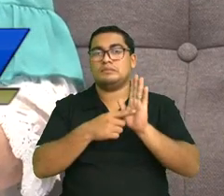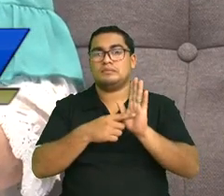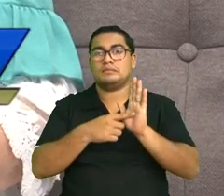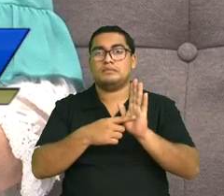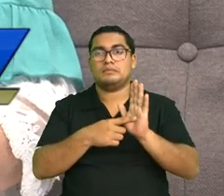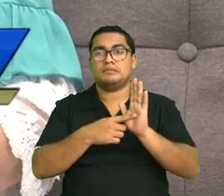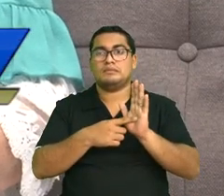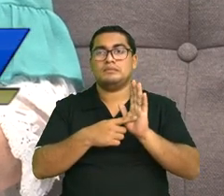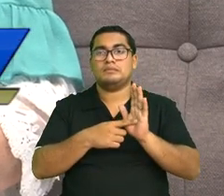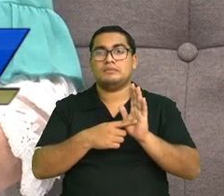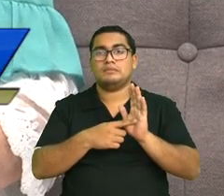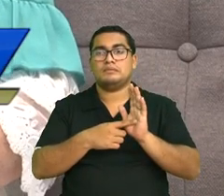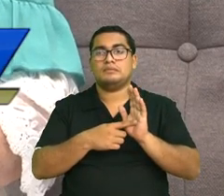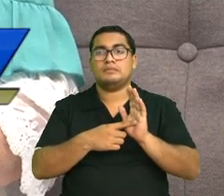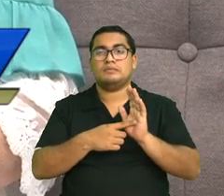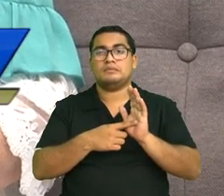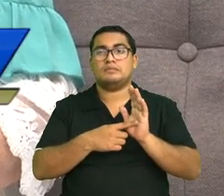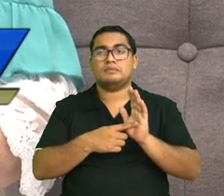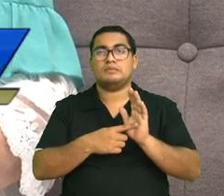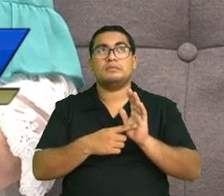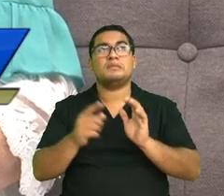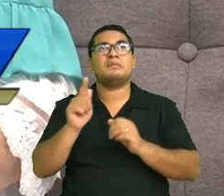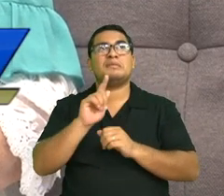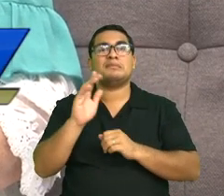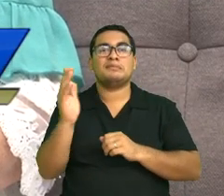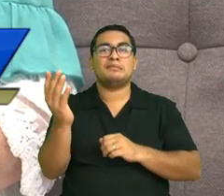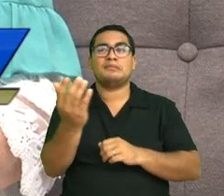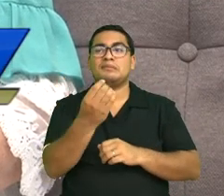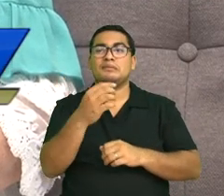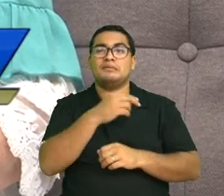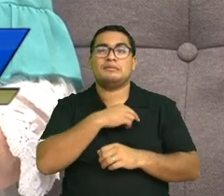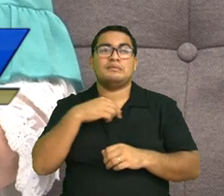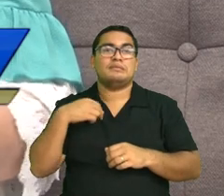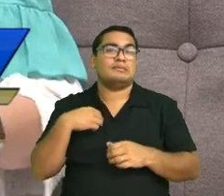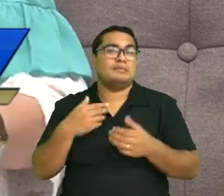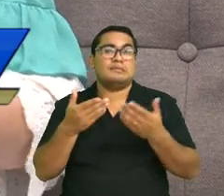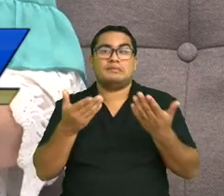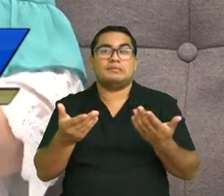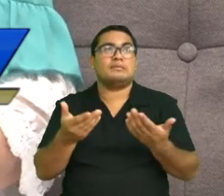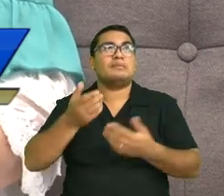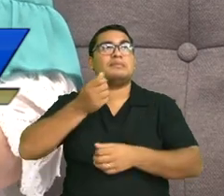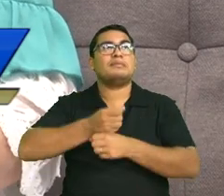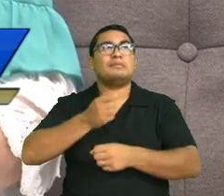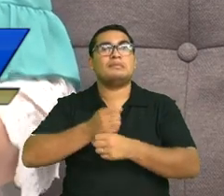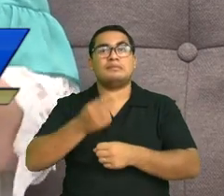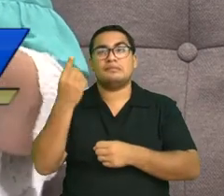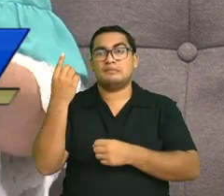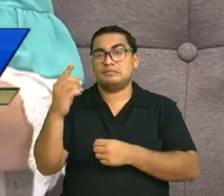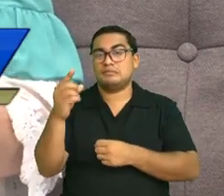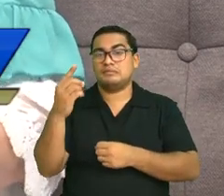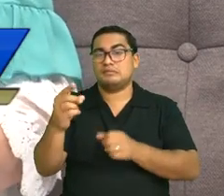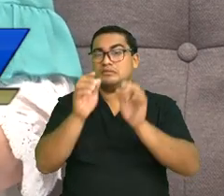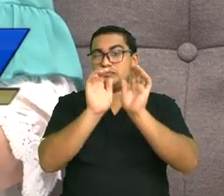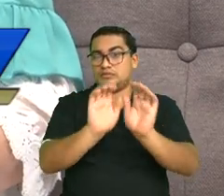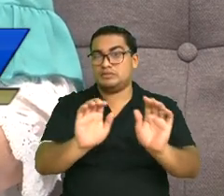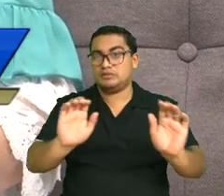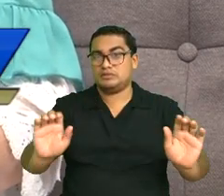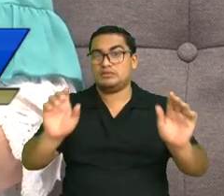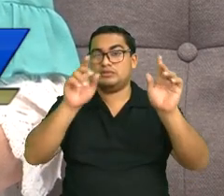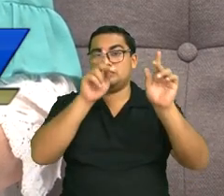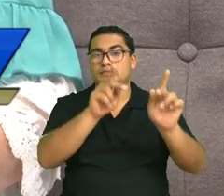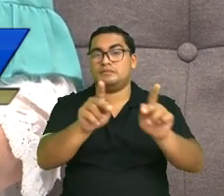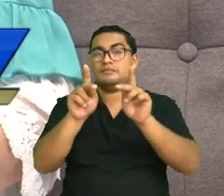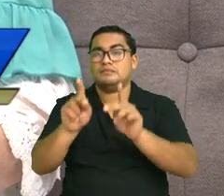todo el quehacer y el derecho que tienen, por ejemplo, los niños o las personas con